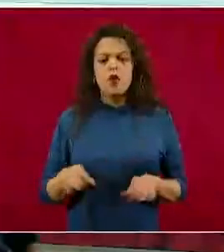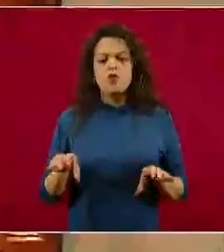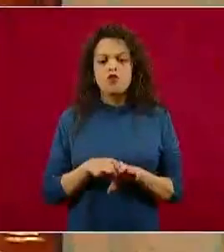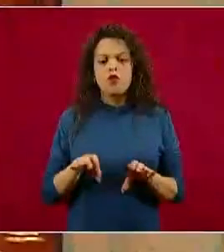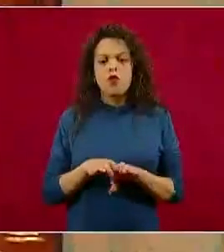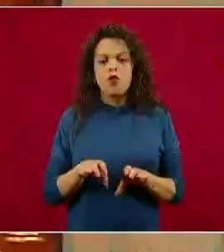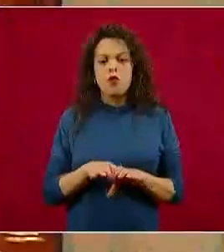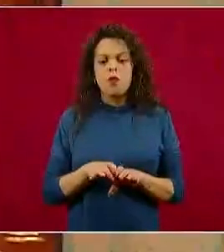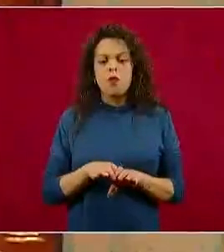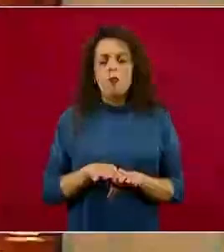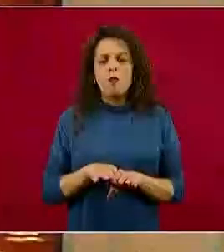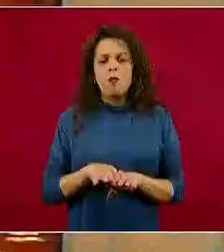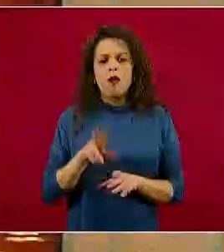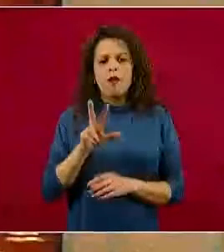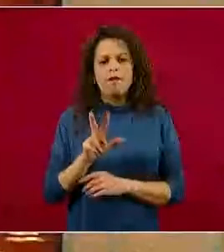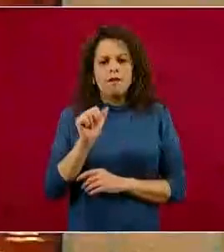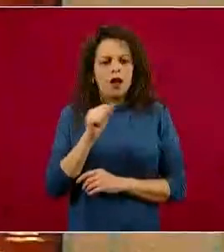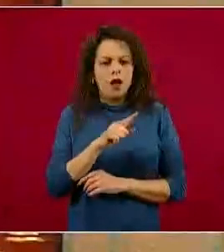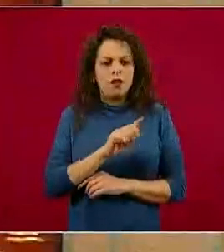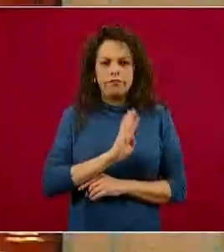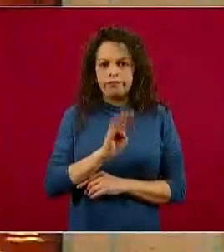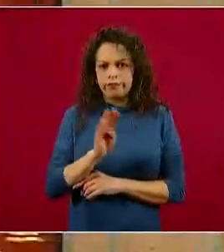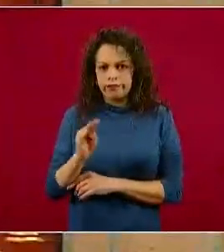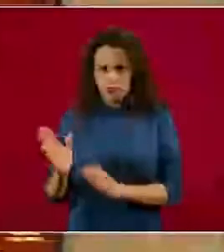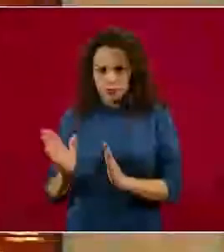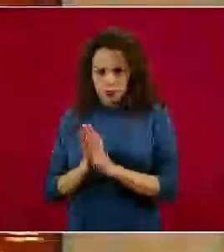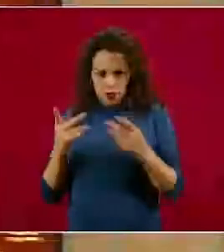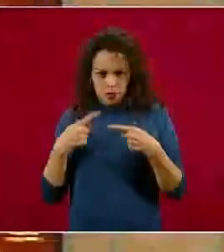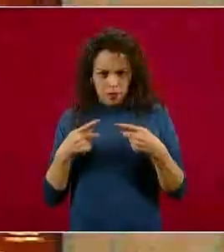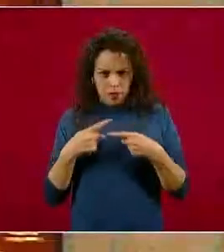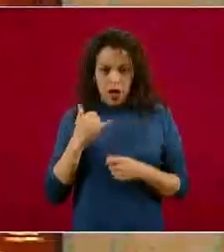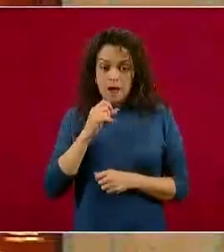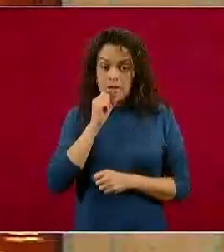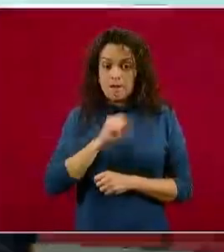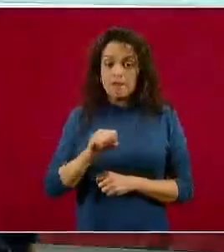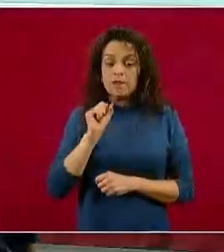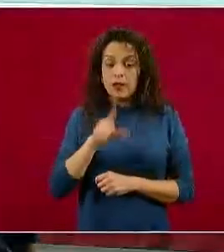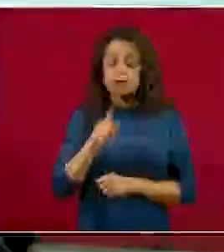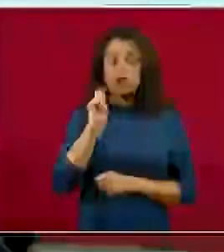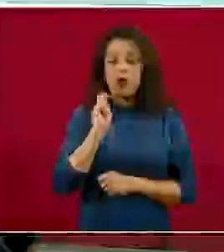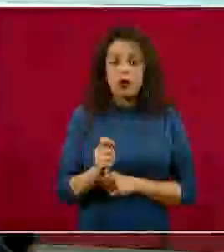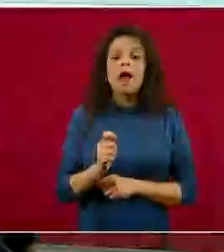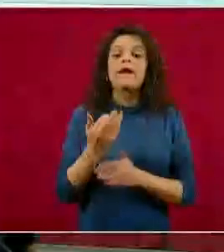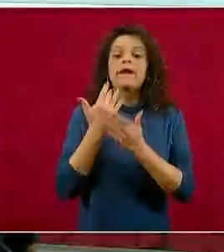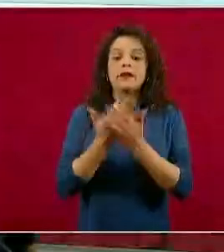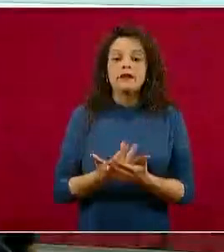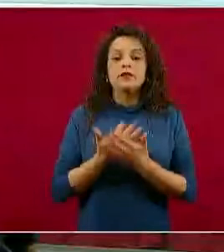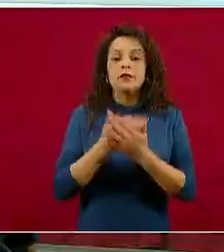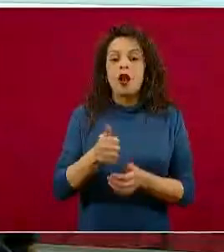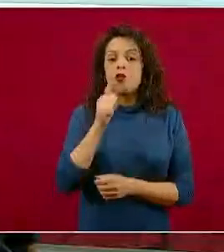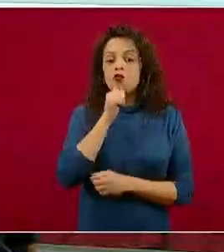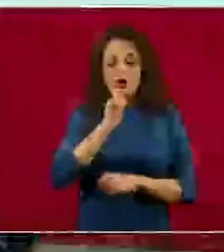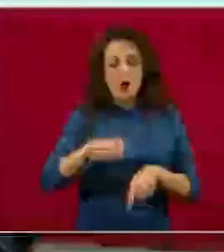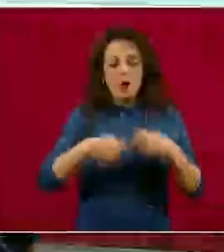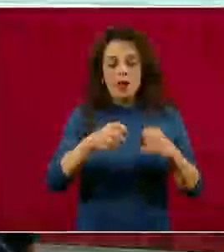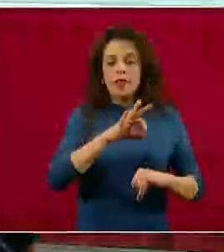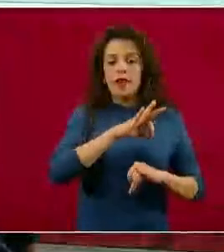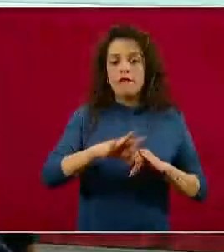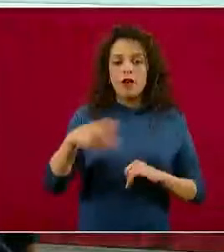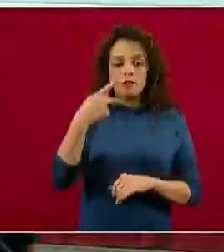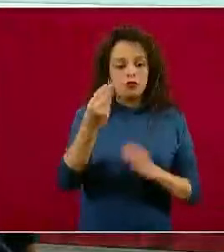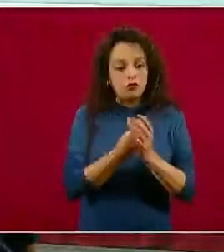comportando las defunciones, incluidas aquellas que todavía está pendiente su clasificación final, podemos